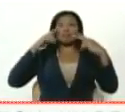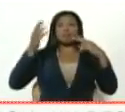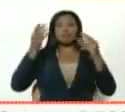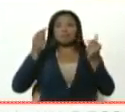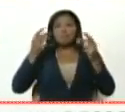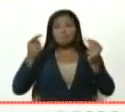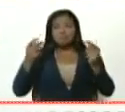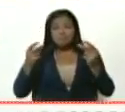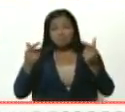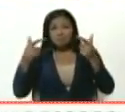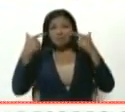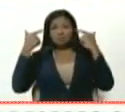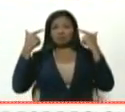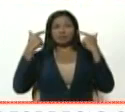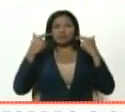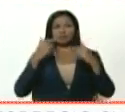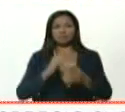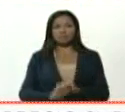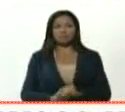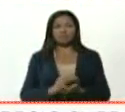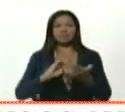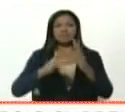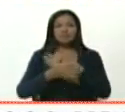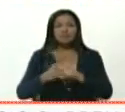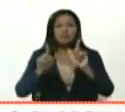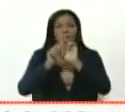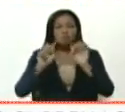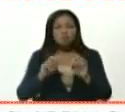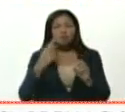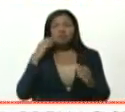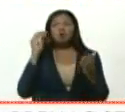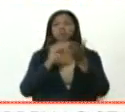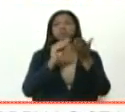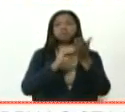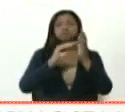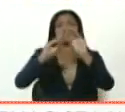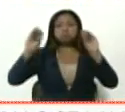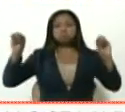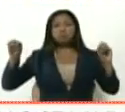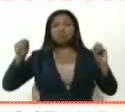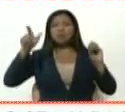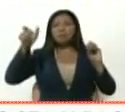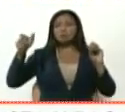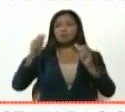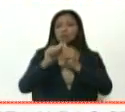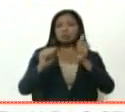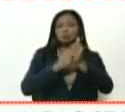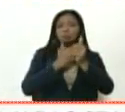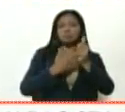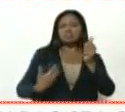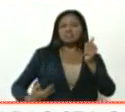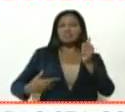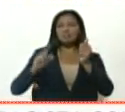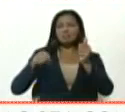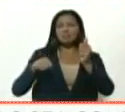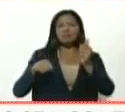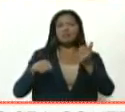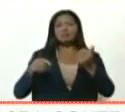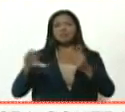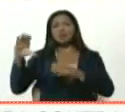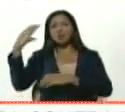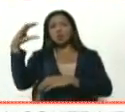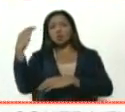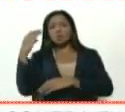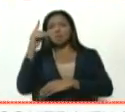oído. Por eso convoca a su otro títere, el subpresidente de